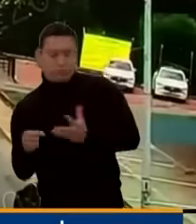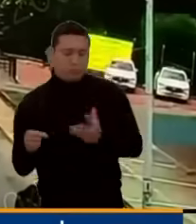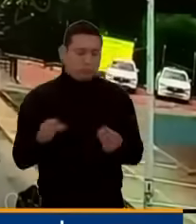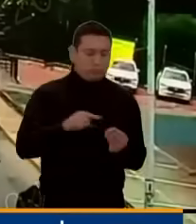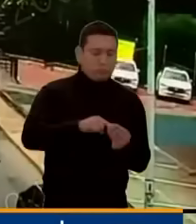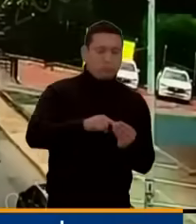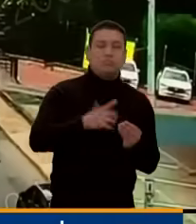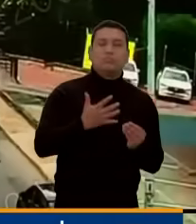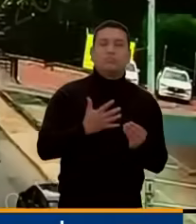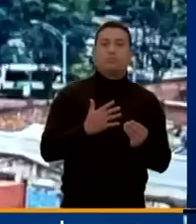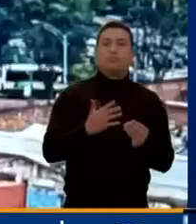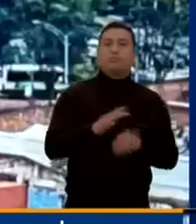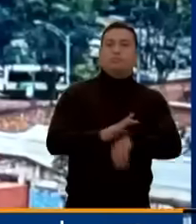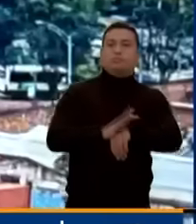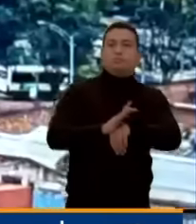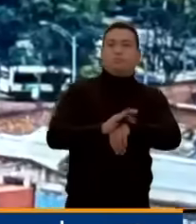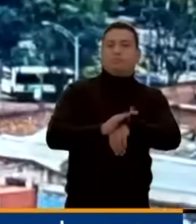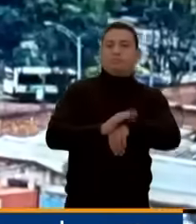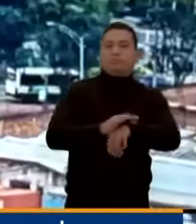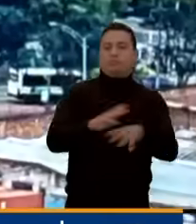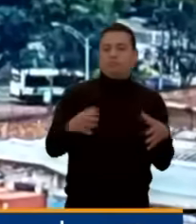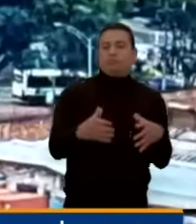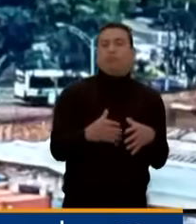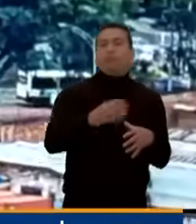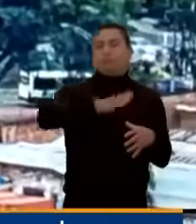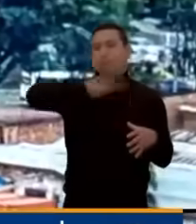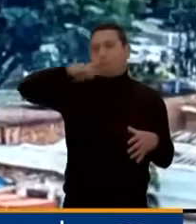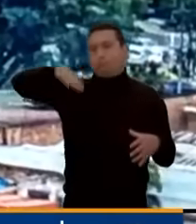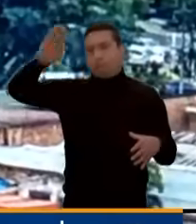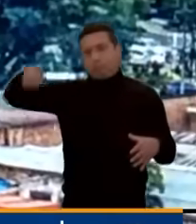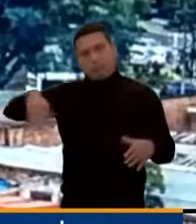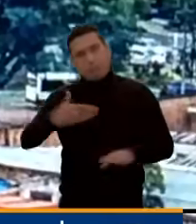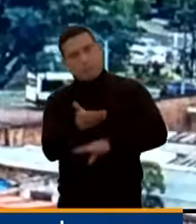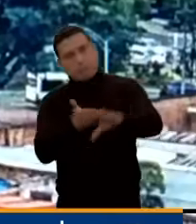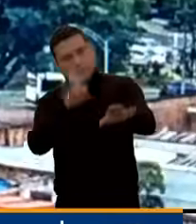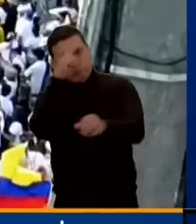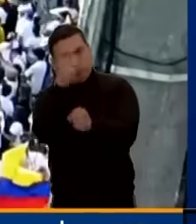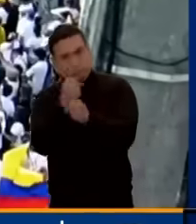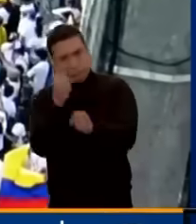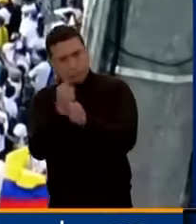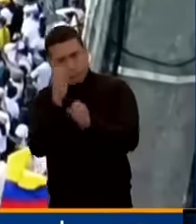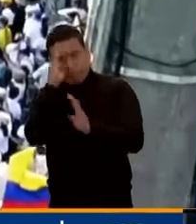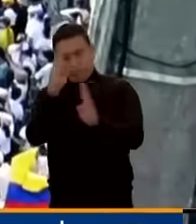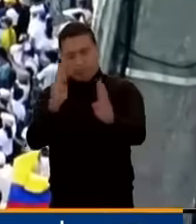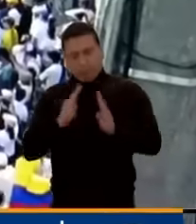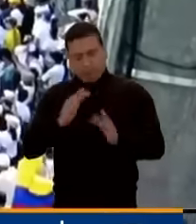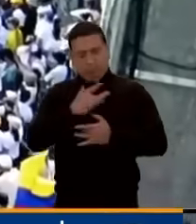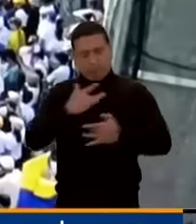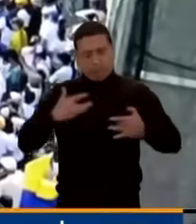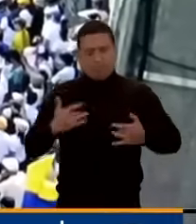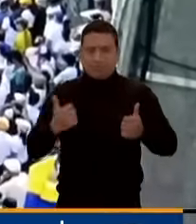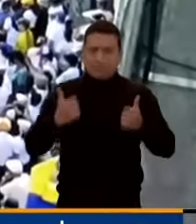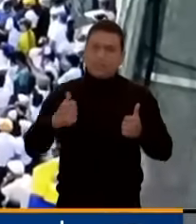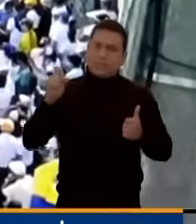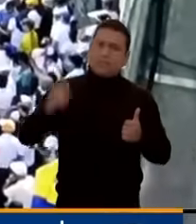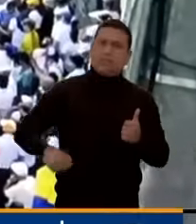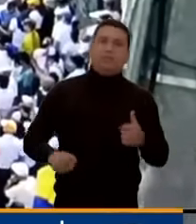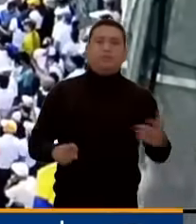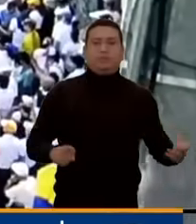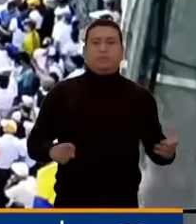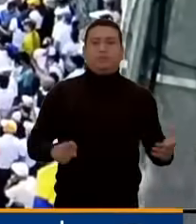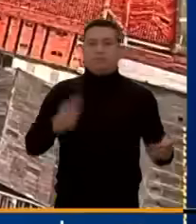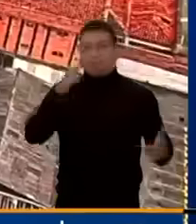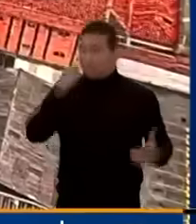de Antioquia, pidiendo garantías para el sector de los trabajadores de la salud. Todavía al fondo podemos ver cómo